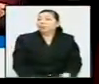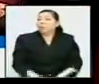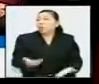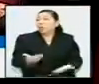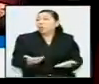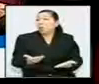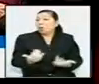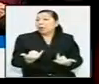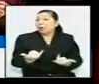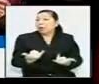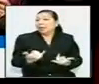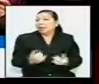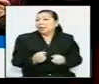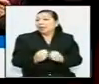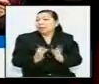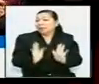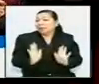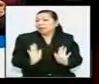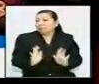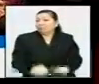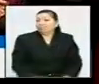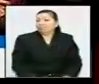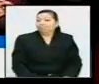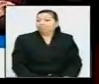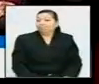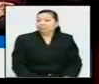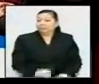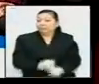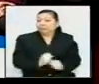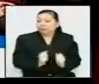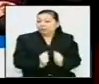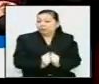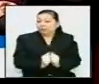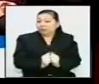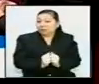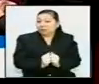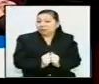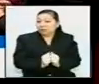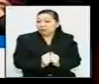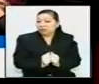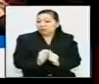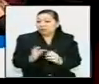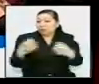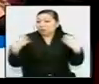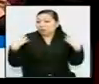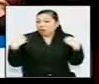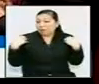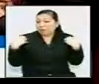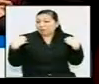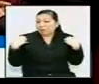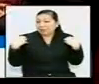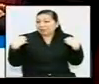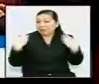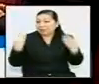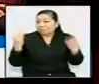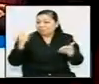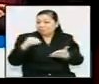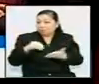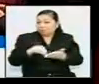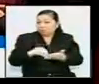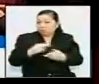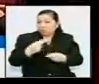repente en esa cita que de repente formalizaba con su oficina, impuso un